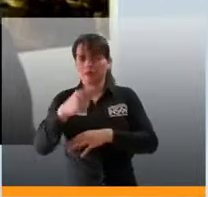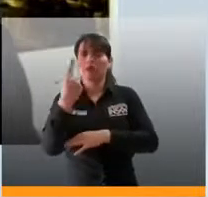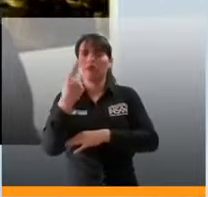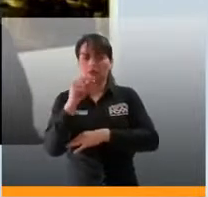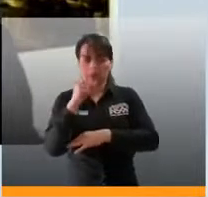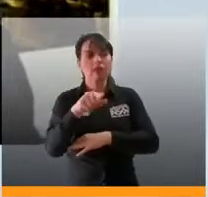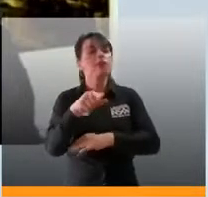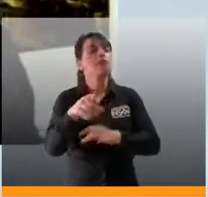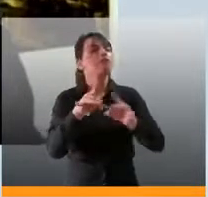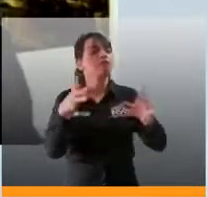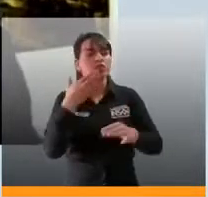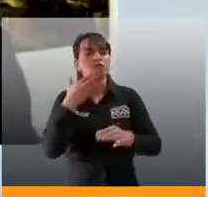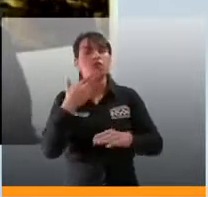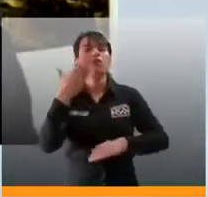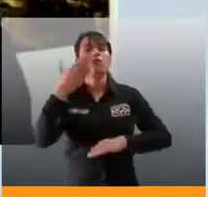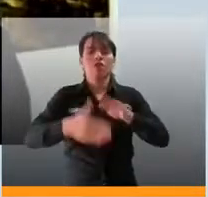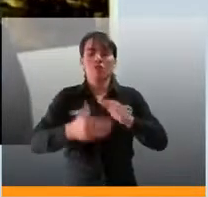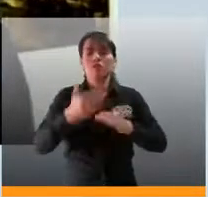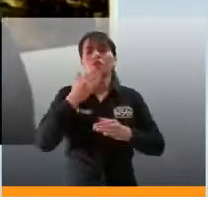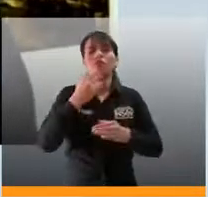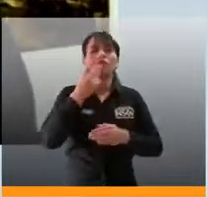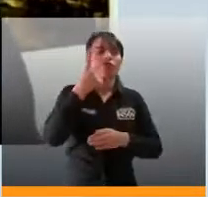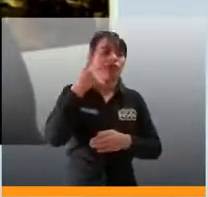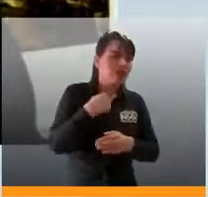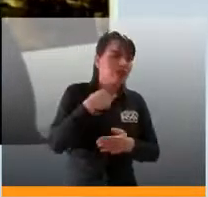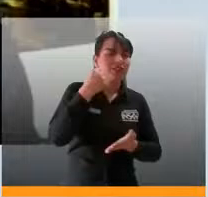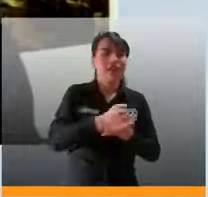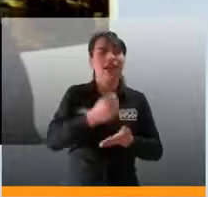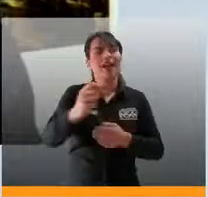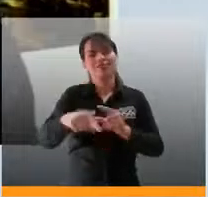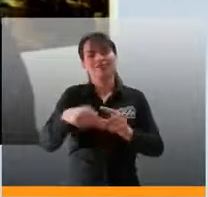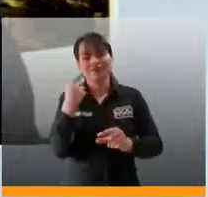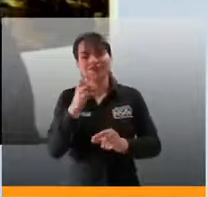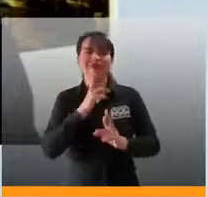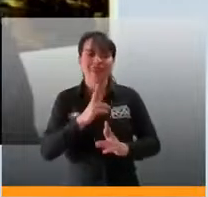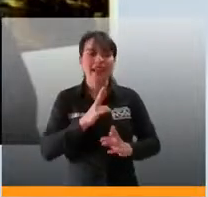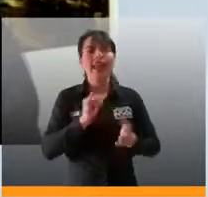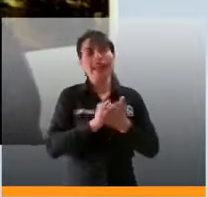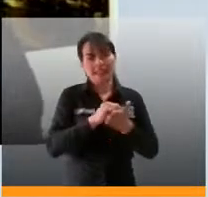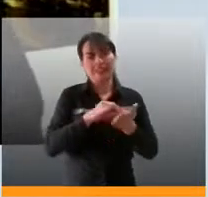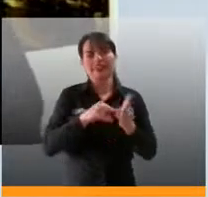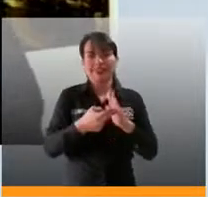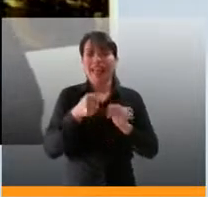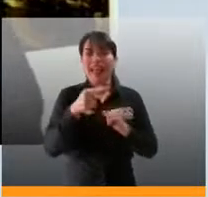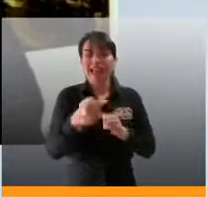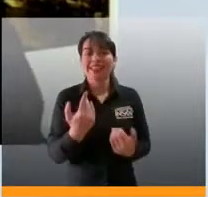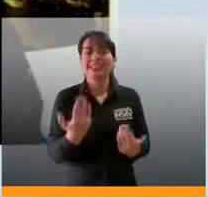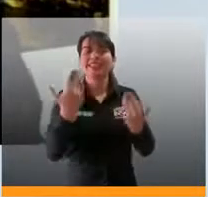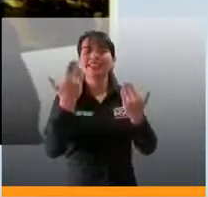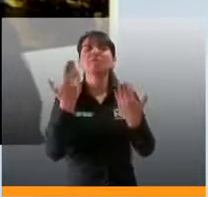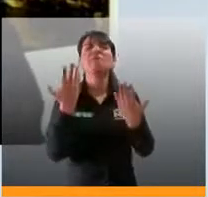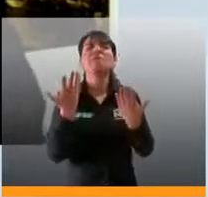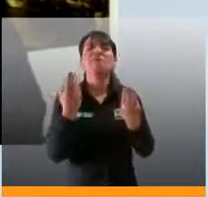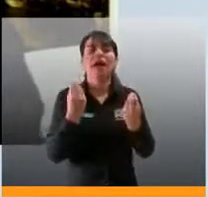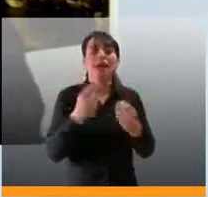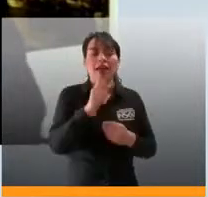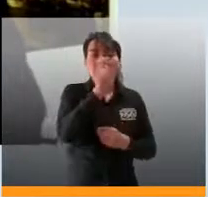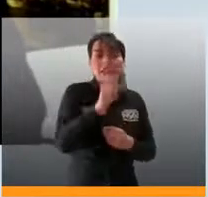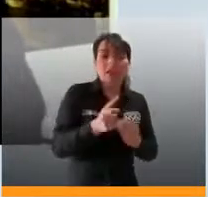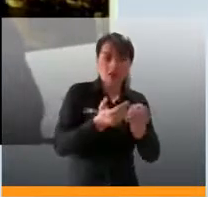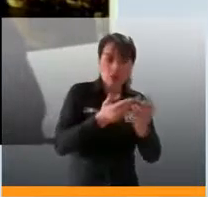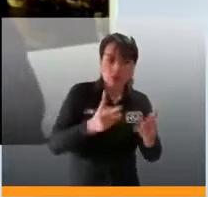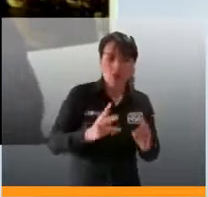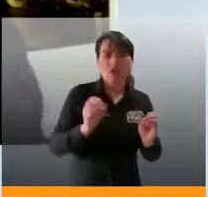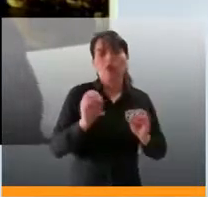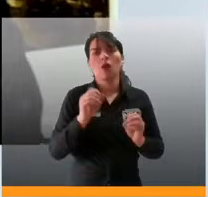usted radicaba, en 2 días tendría que tener una respuesta. Ese encadenamiento nos permitió que el estudiante, los padres de familia,